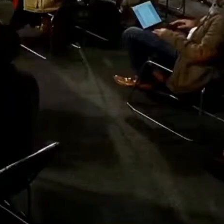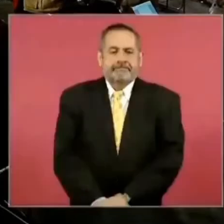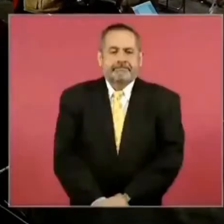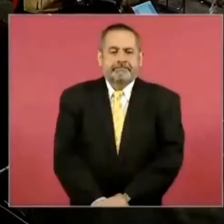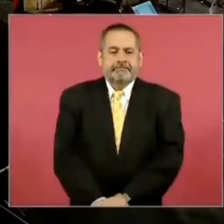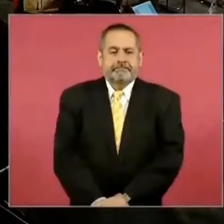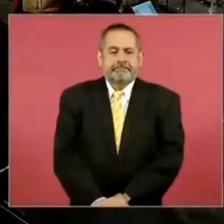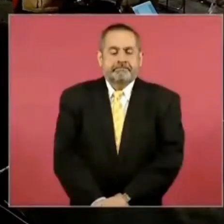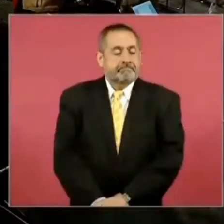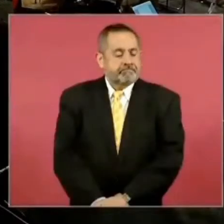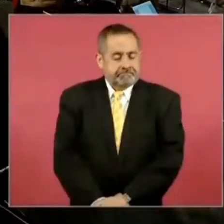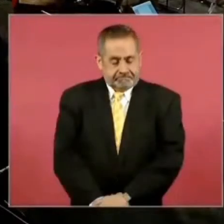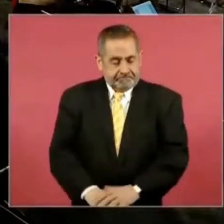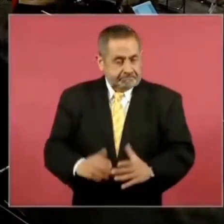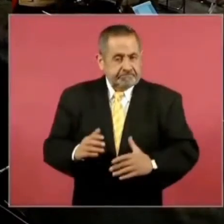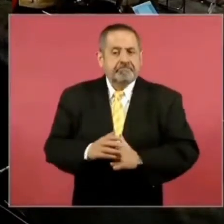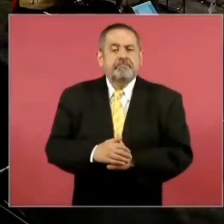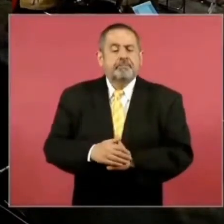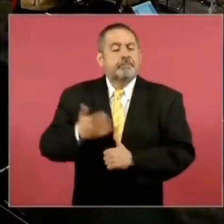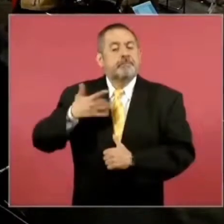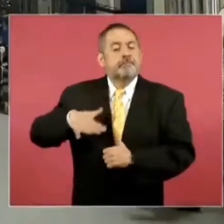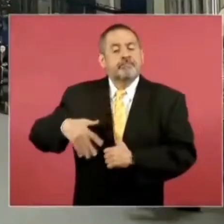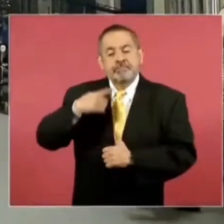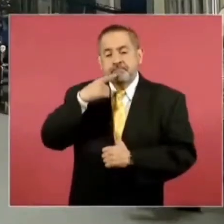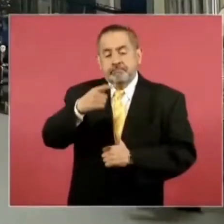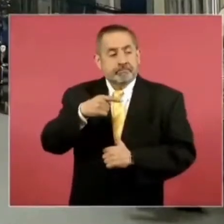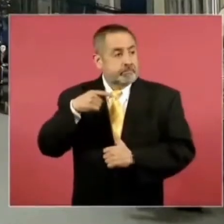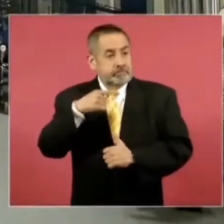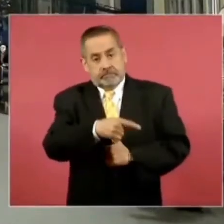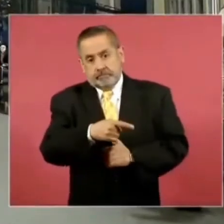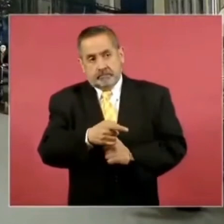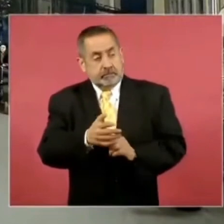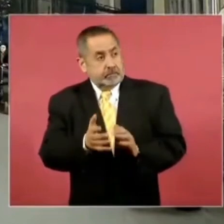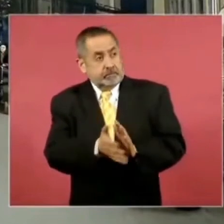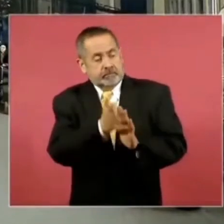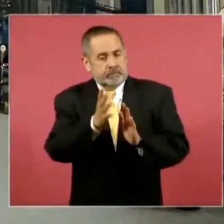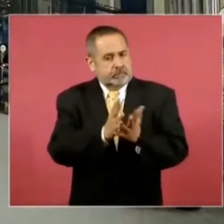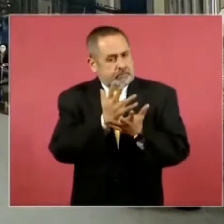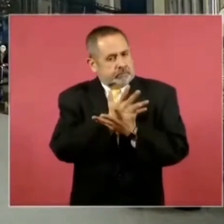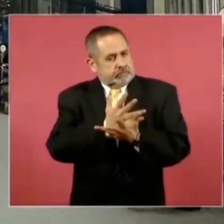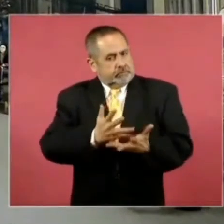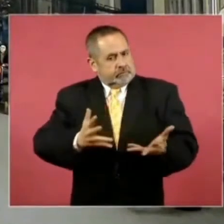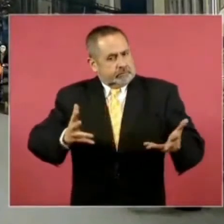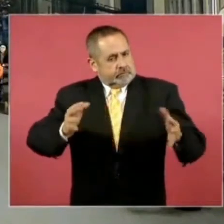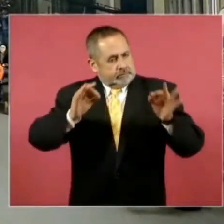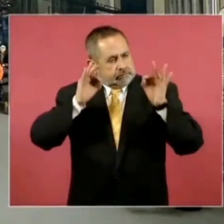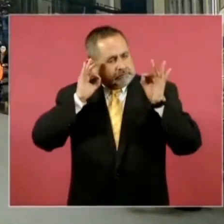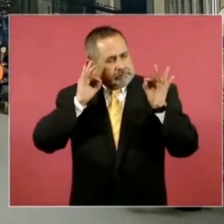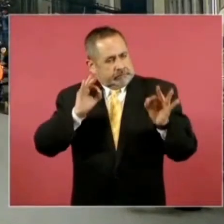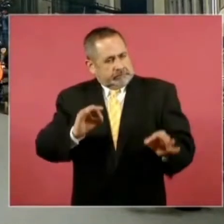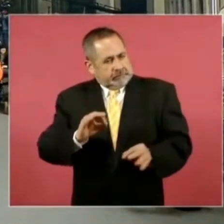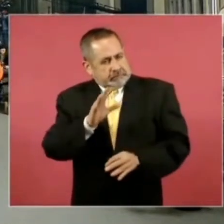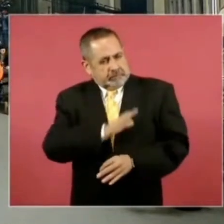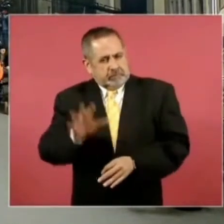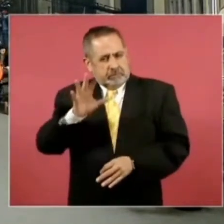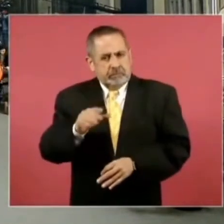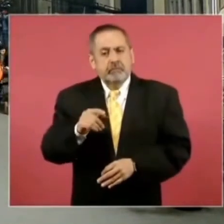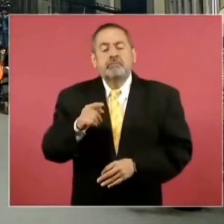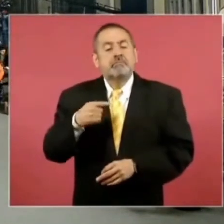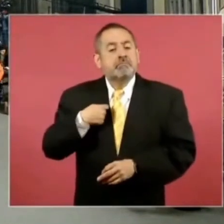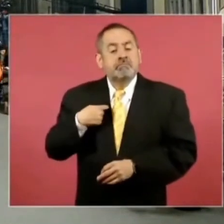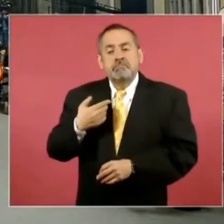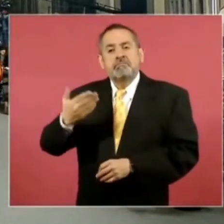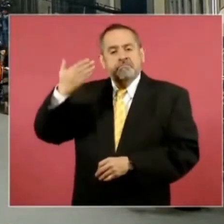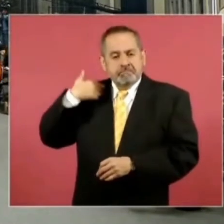Bueno, pues decía yo que esta es una gran obra. La visitamos durante